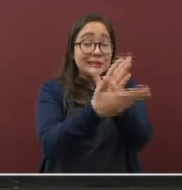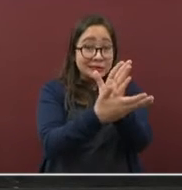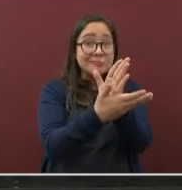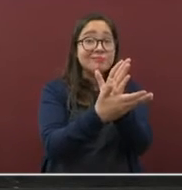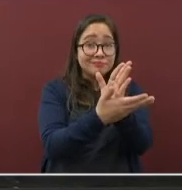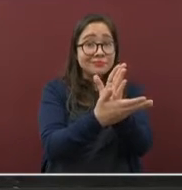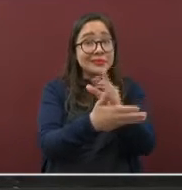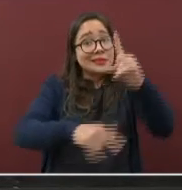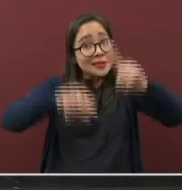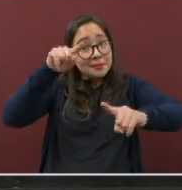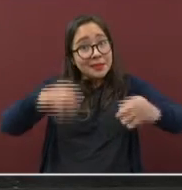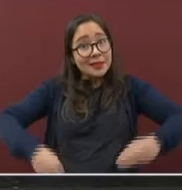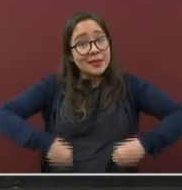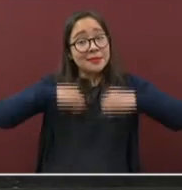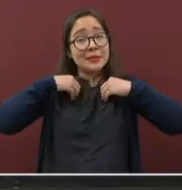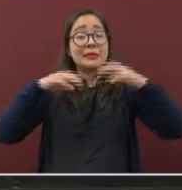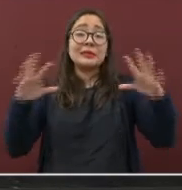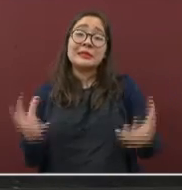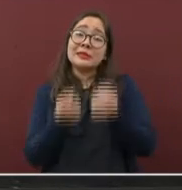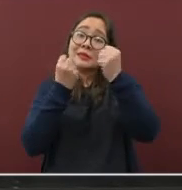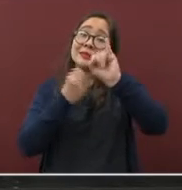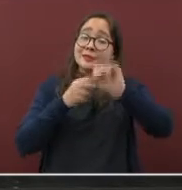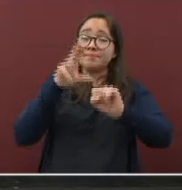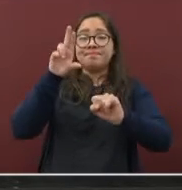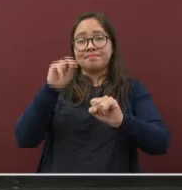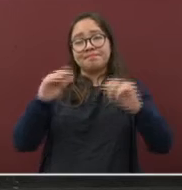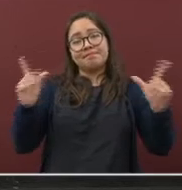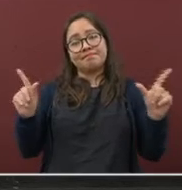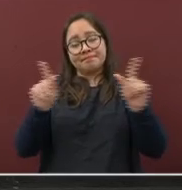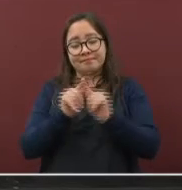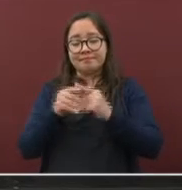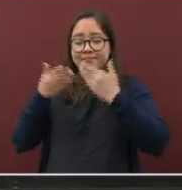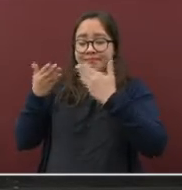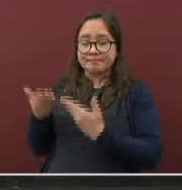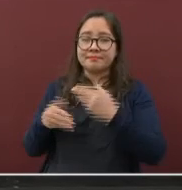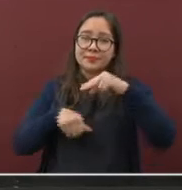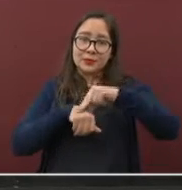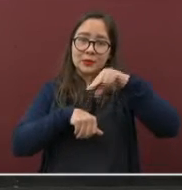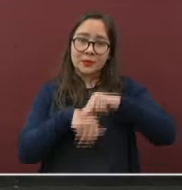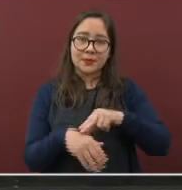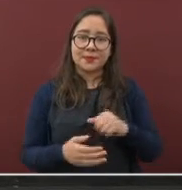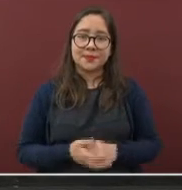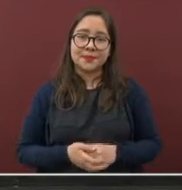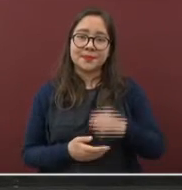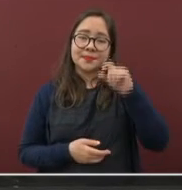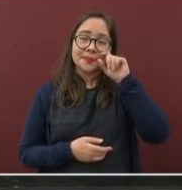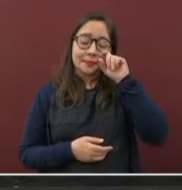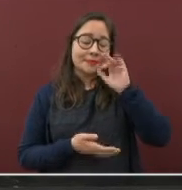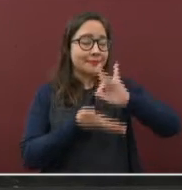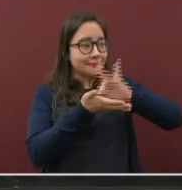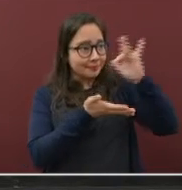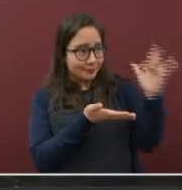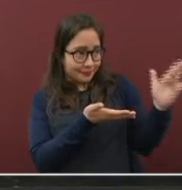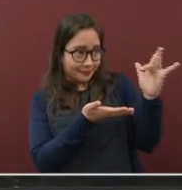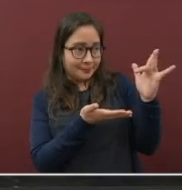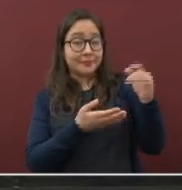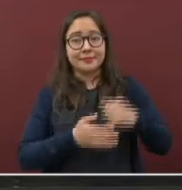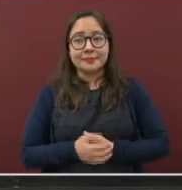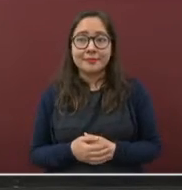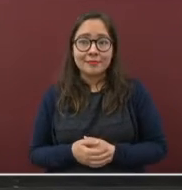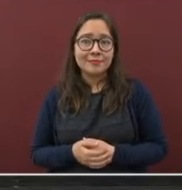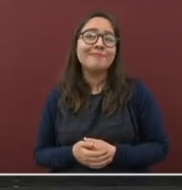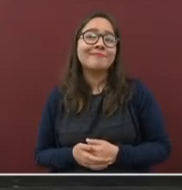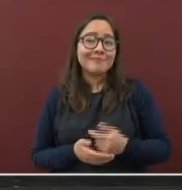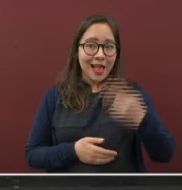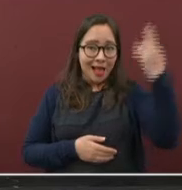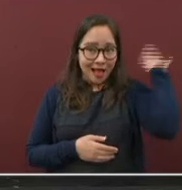depende su vida doctor gerardo montalvo su turno gracias doctora espejo como